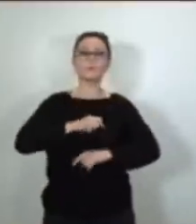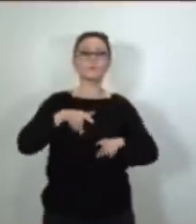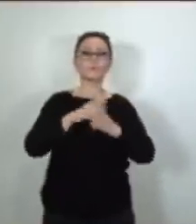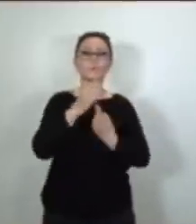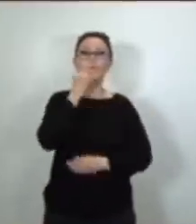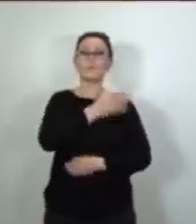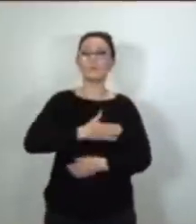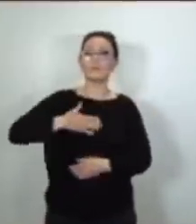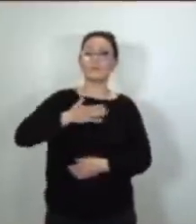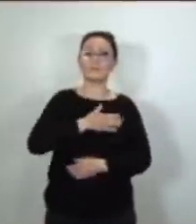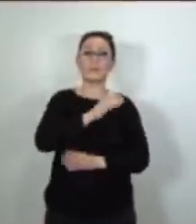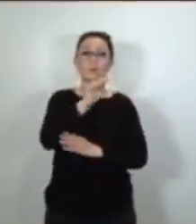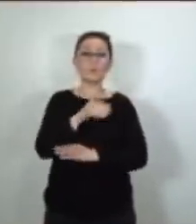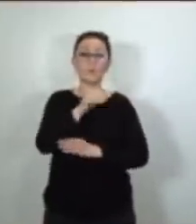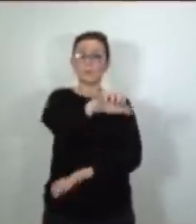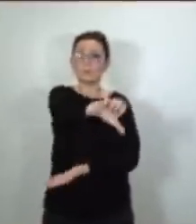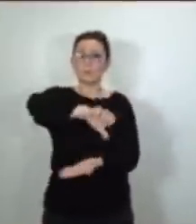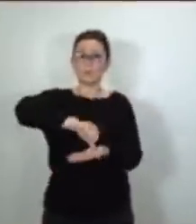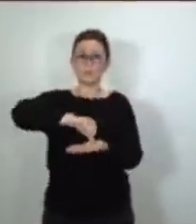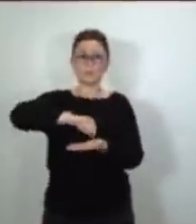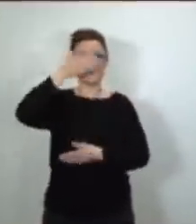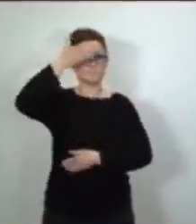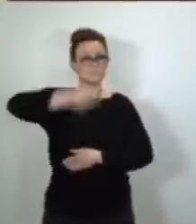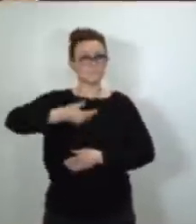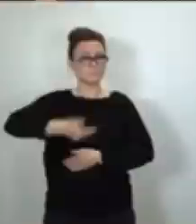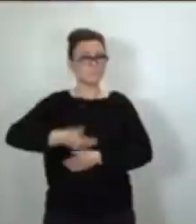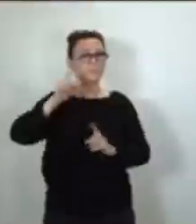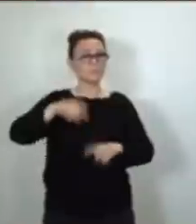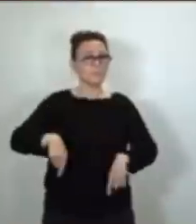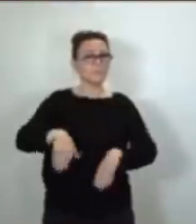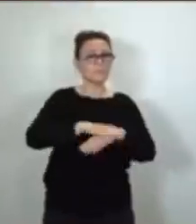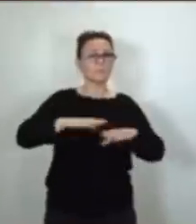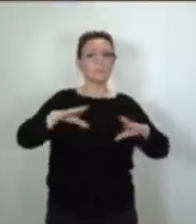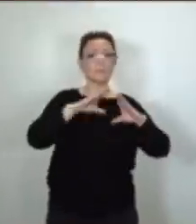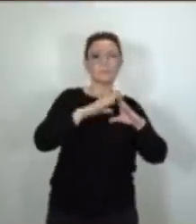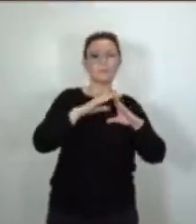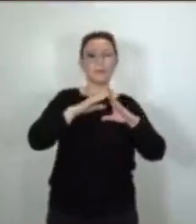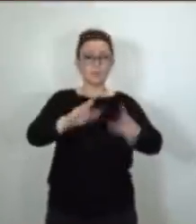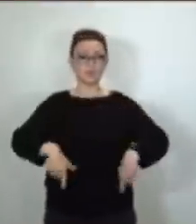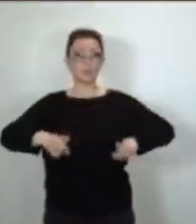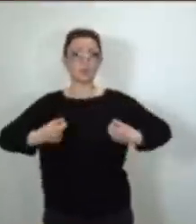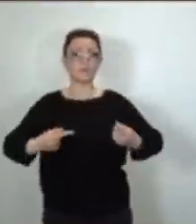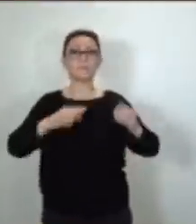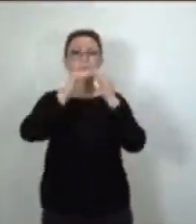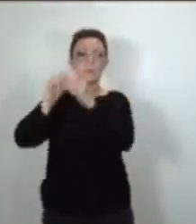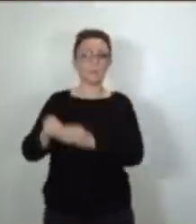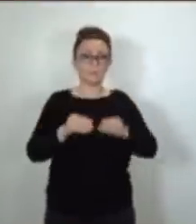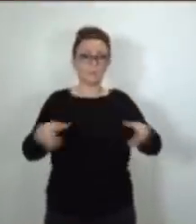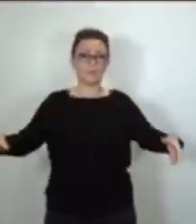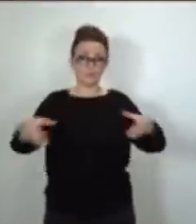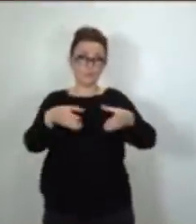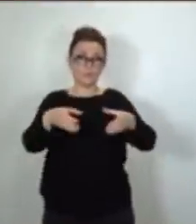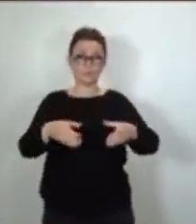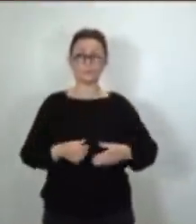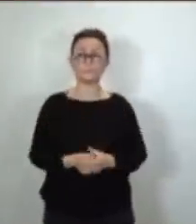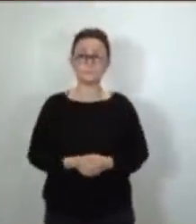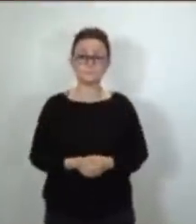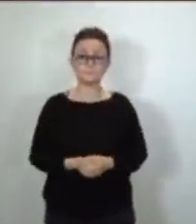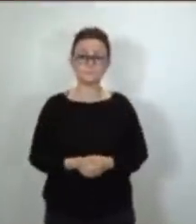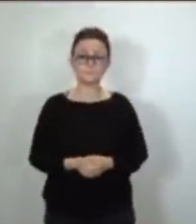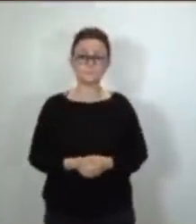los cuidados en el centro, un Estado que sea feminista, que sea ecologista y que sea comunitario.